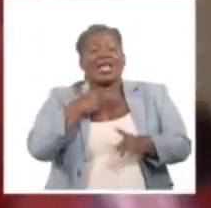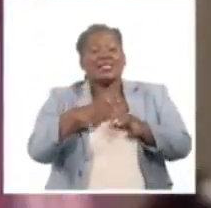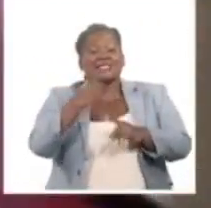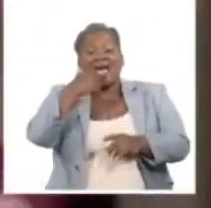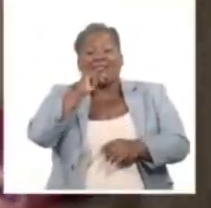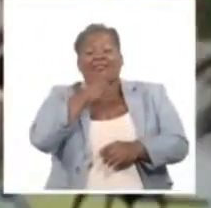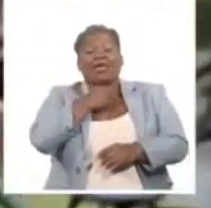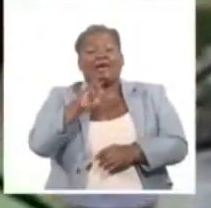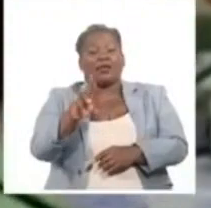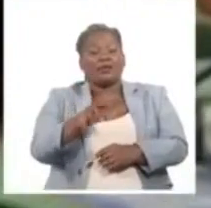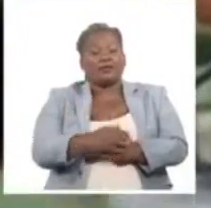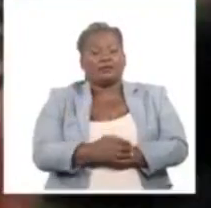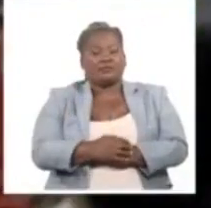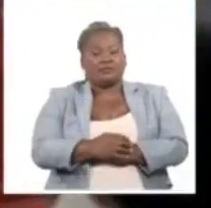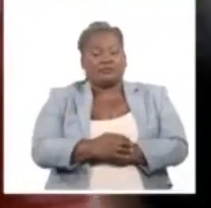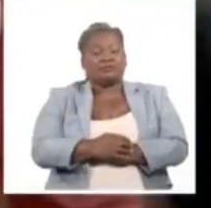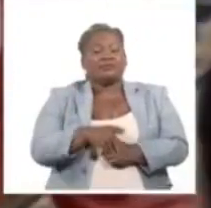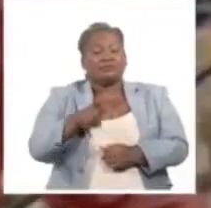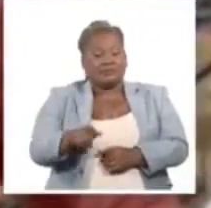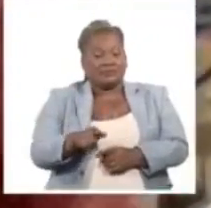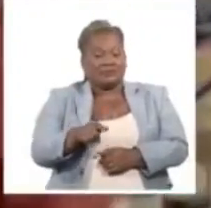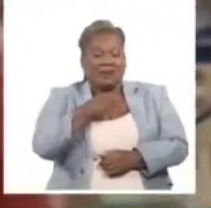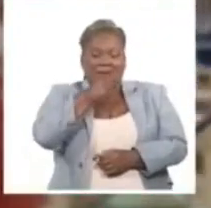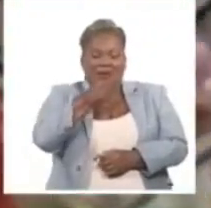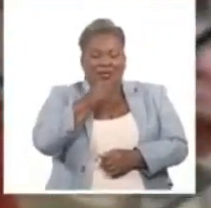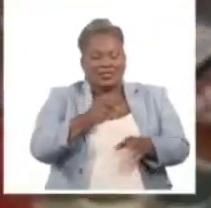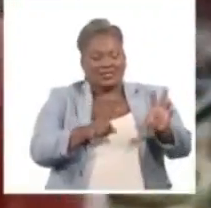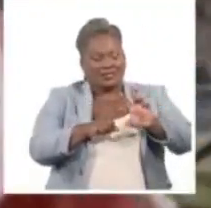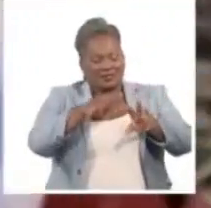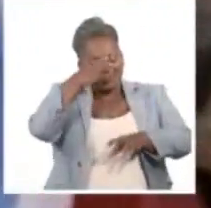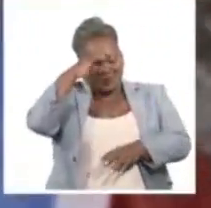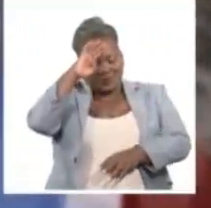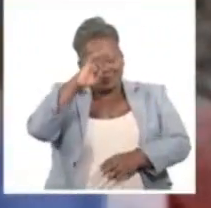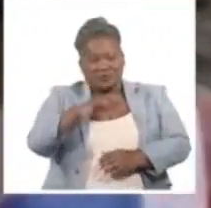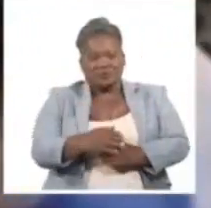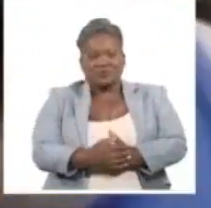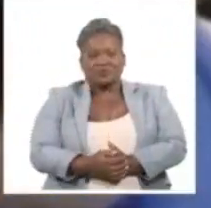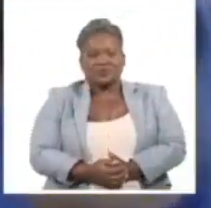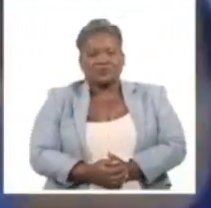Difícilmente. Daniel Gotay, Sistema Informativo de la Televisión Cubana.